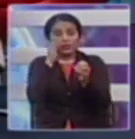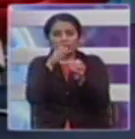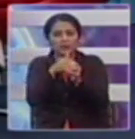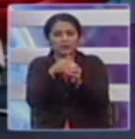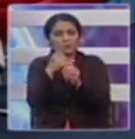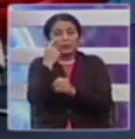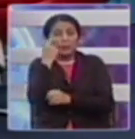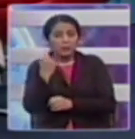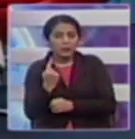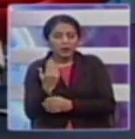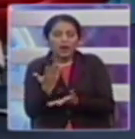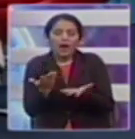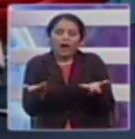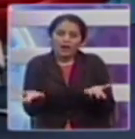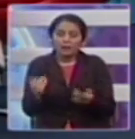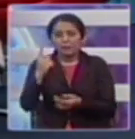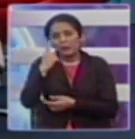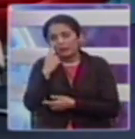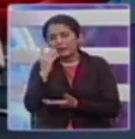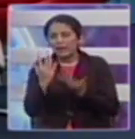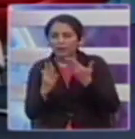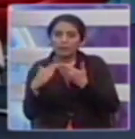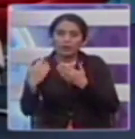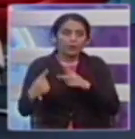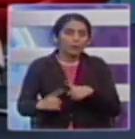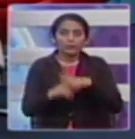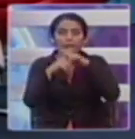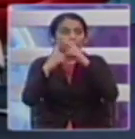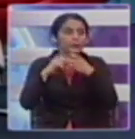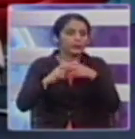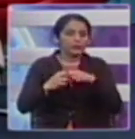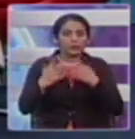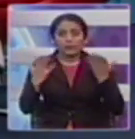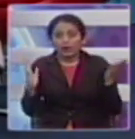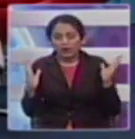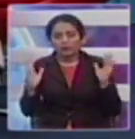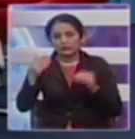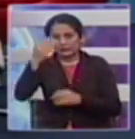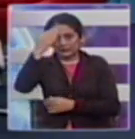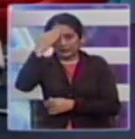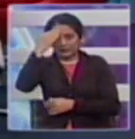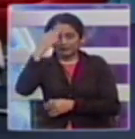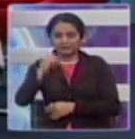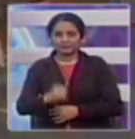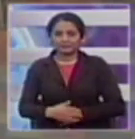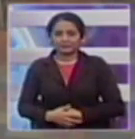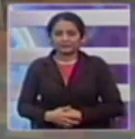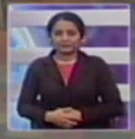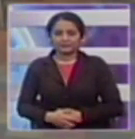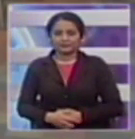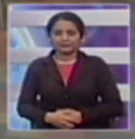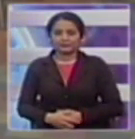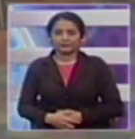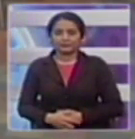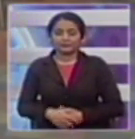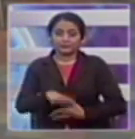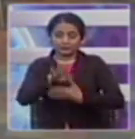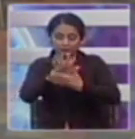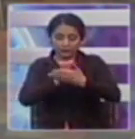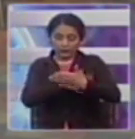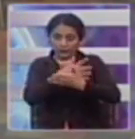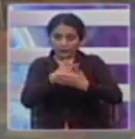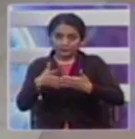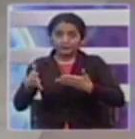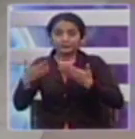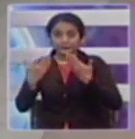es prever cualquier tipo de inconvenientes para los comicios del próximo 19 de febrero. Dentro del cronograma establecido